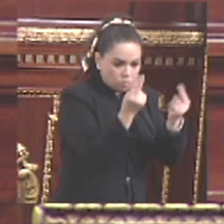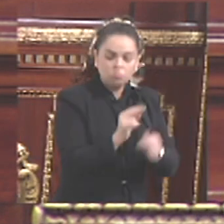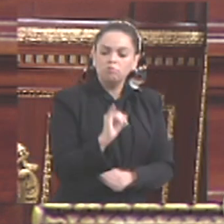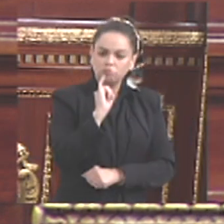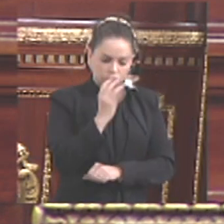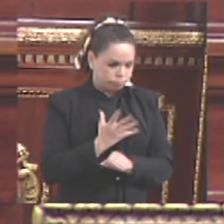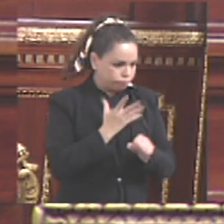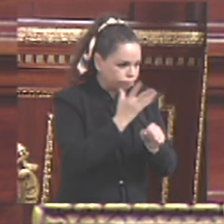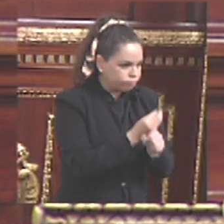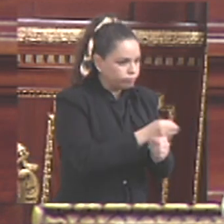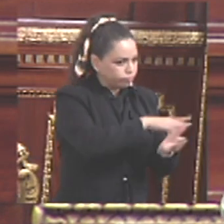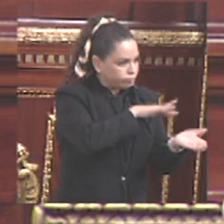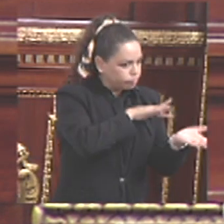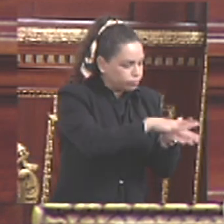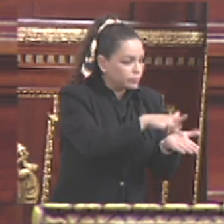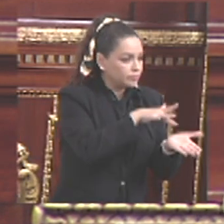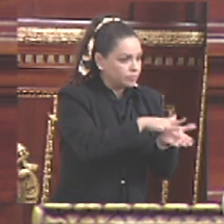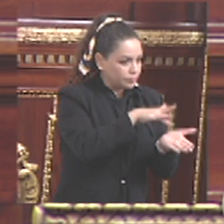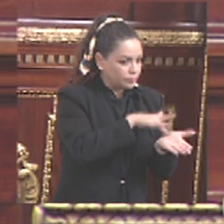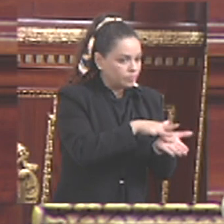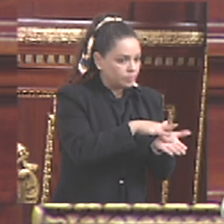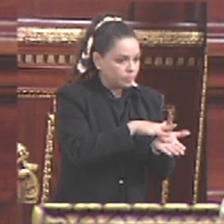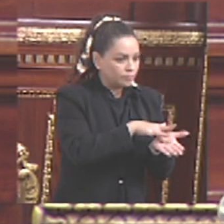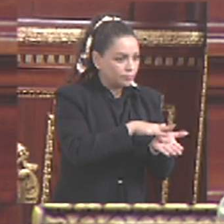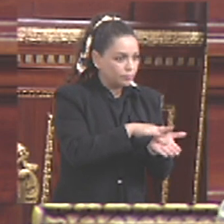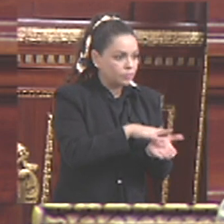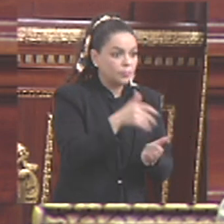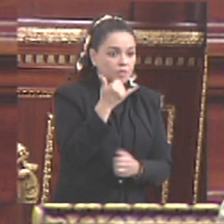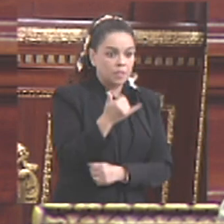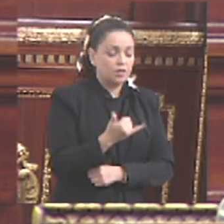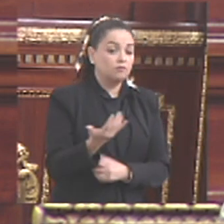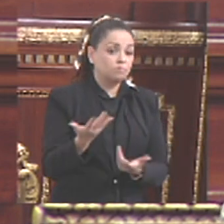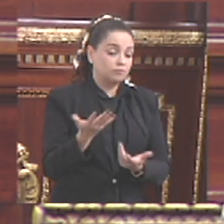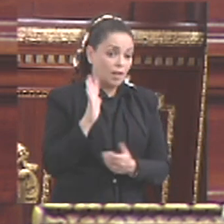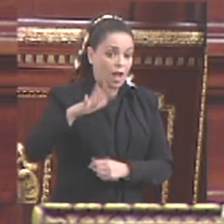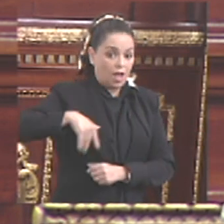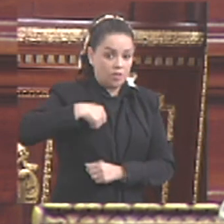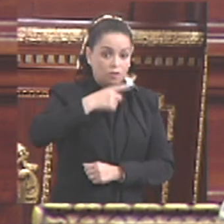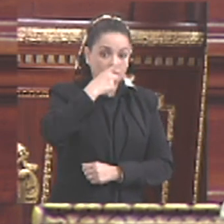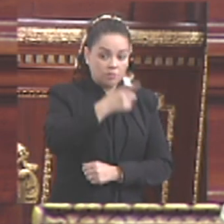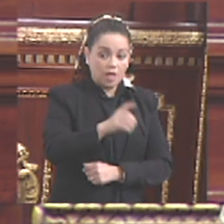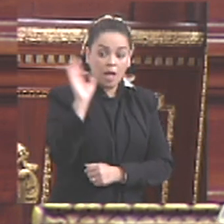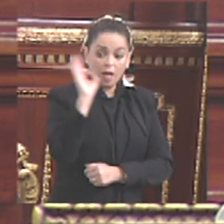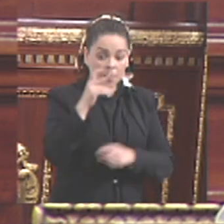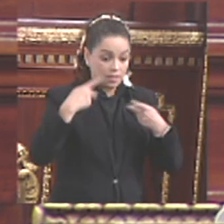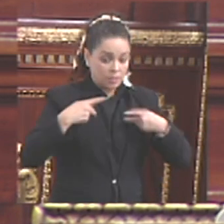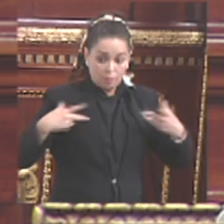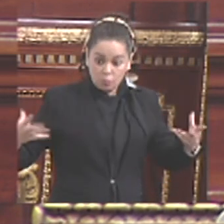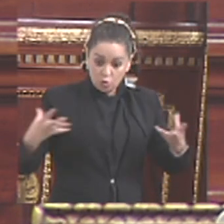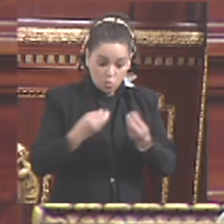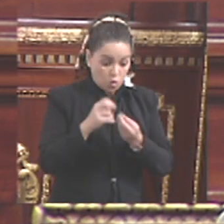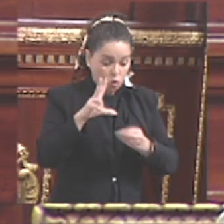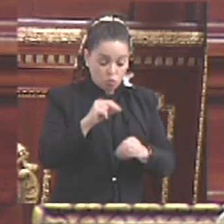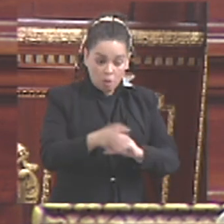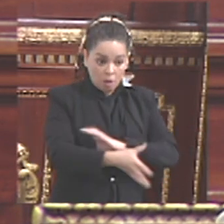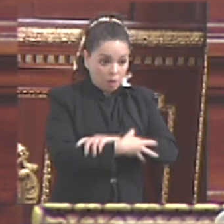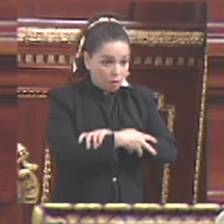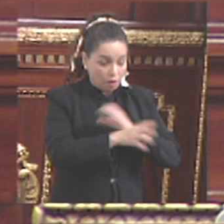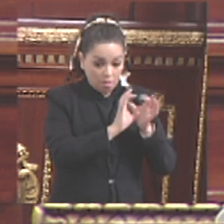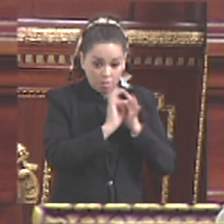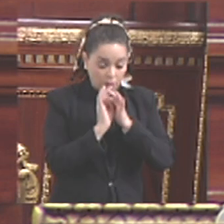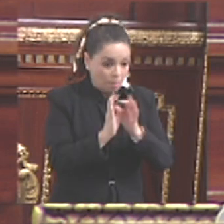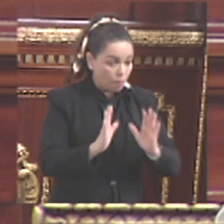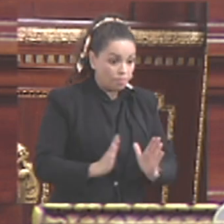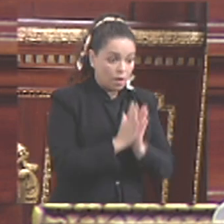he venido diciendo, sin participación no hay transformación. En ese sentido, invito a toda la gente que